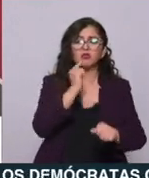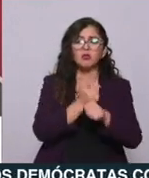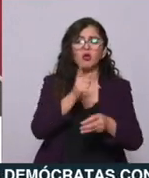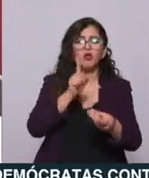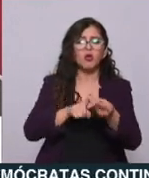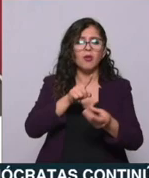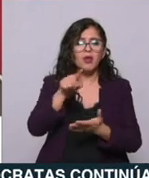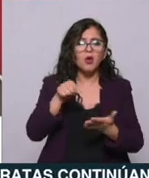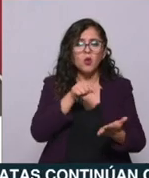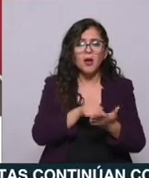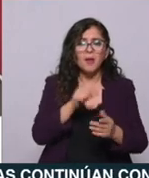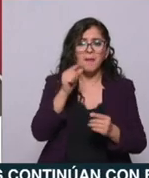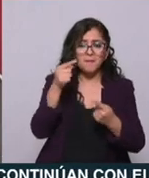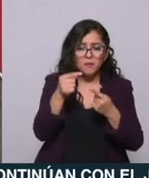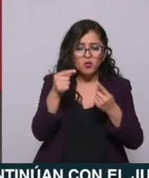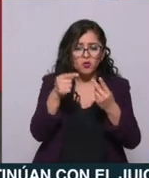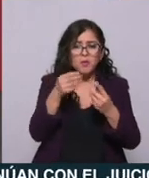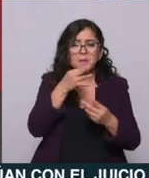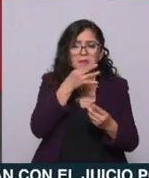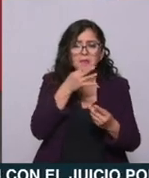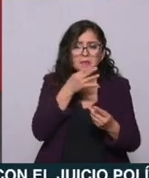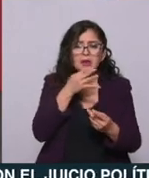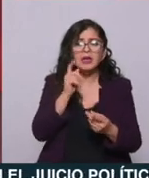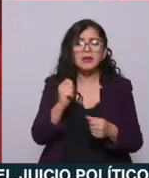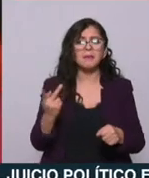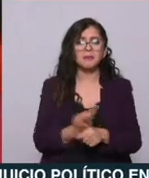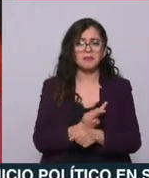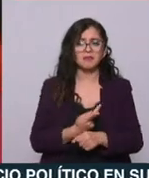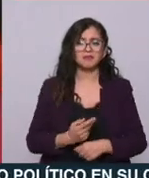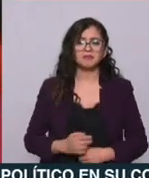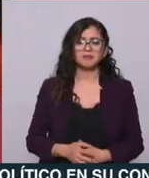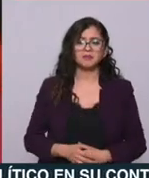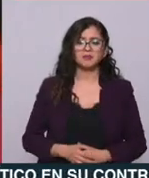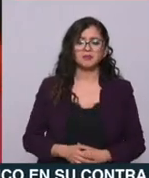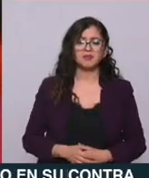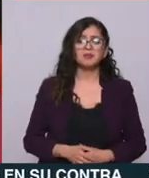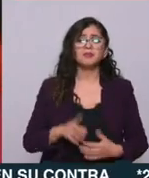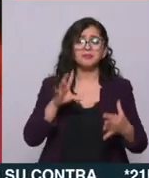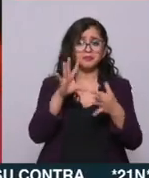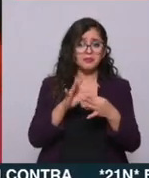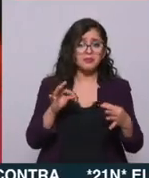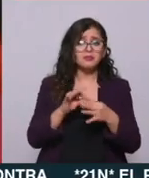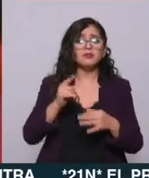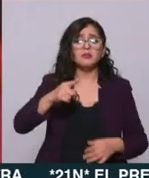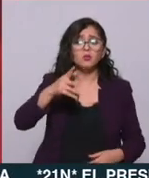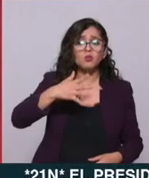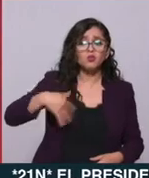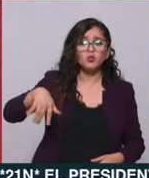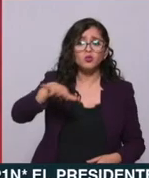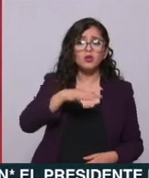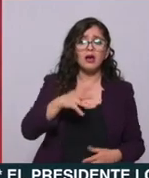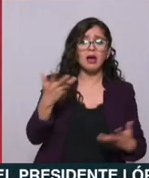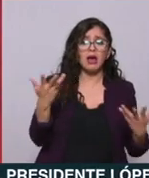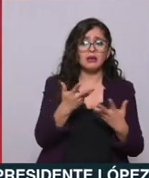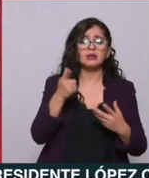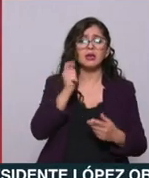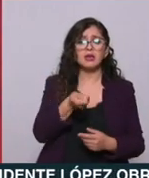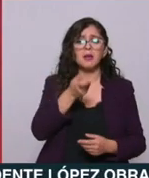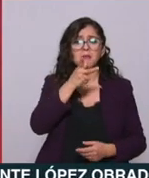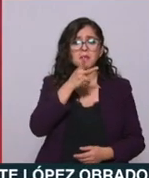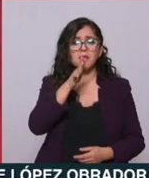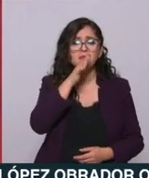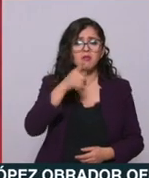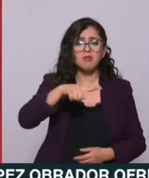sino el seguimiento minuto a minuto de esta operación. Detalló que en el ejercicio de búsqueda que se realiza junto con los padres de